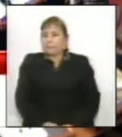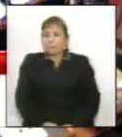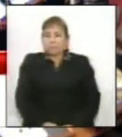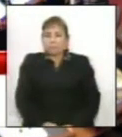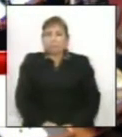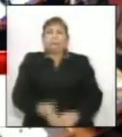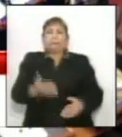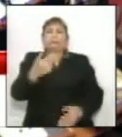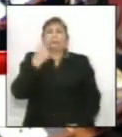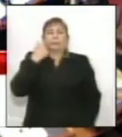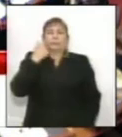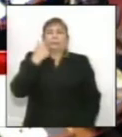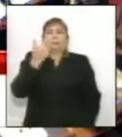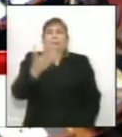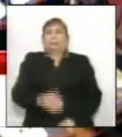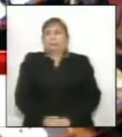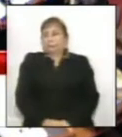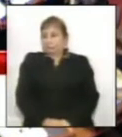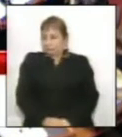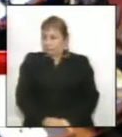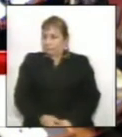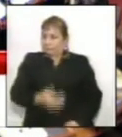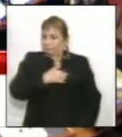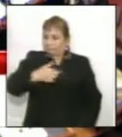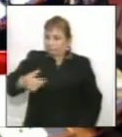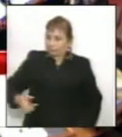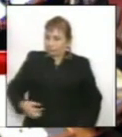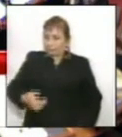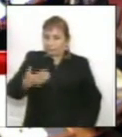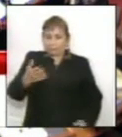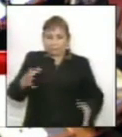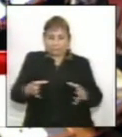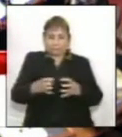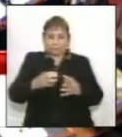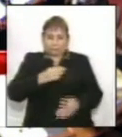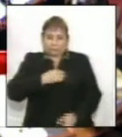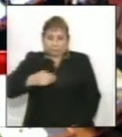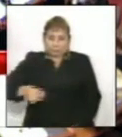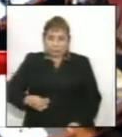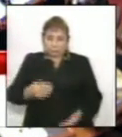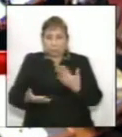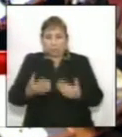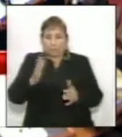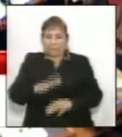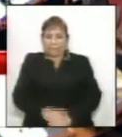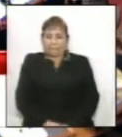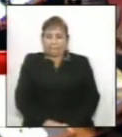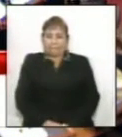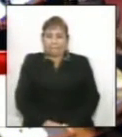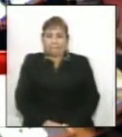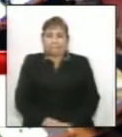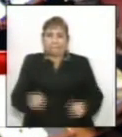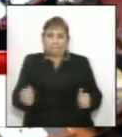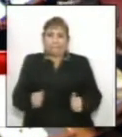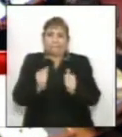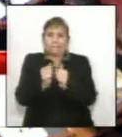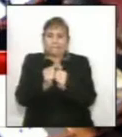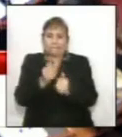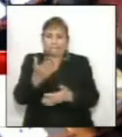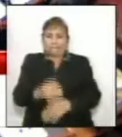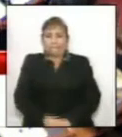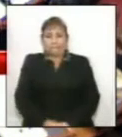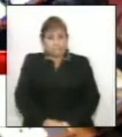al señor presidente del Consejo de Ministros y a su gabinete que lo acompaña.